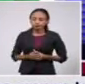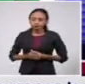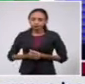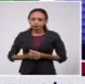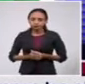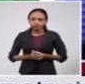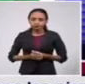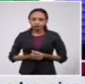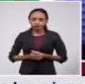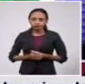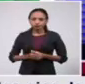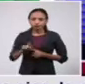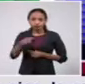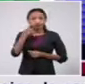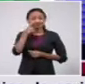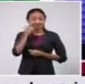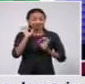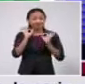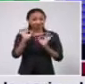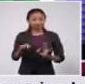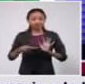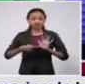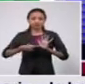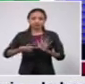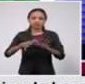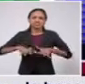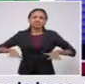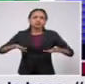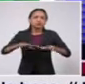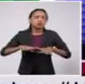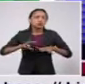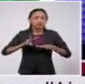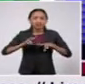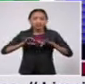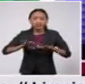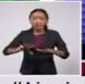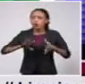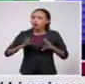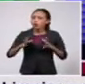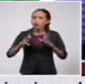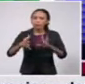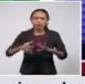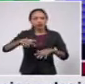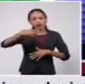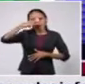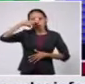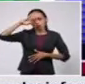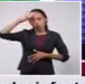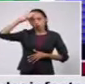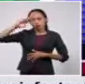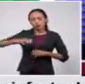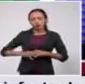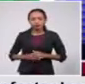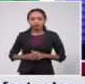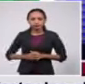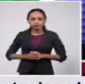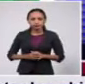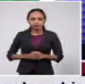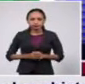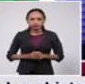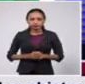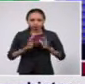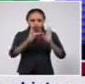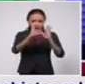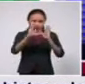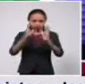realmente la situación epidemiológica compleja que enfrentamos en nuestro país. Por